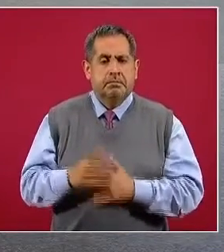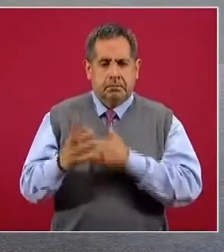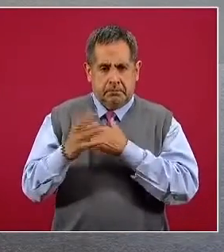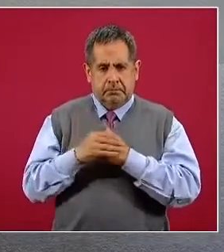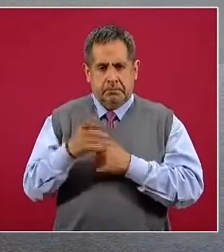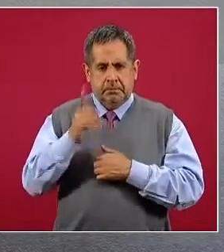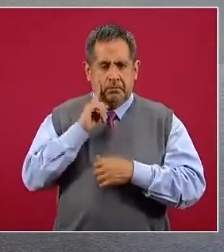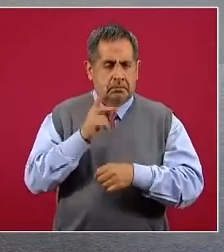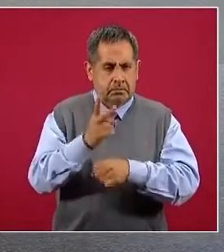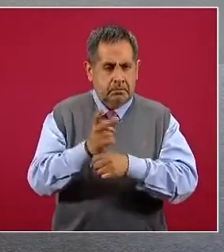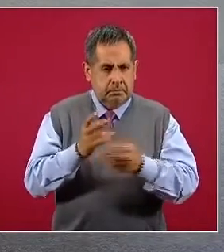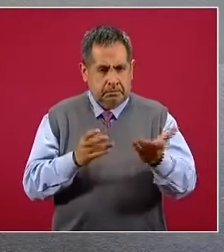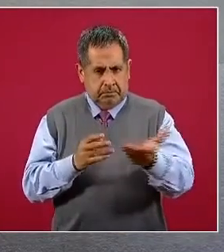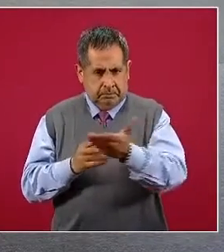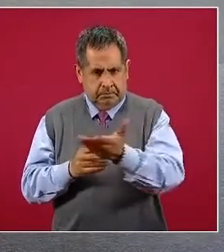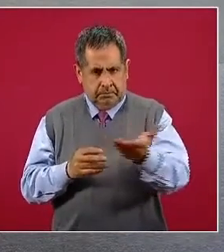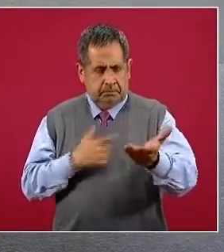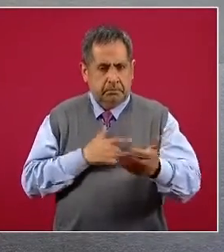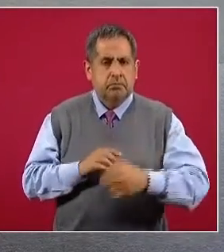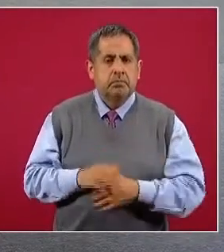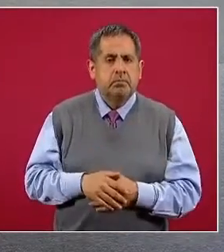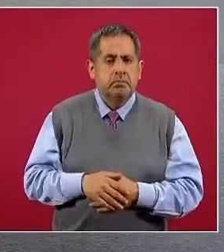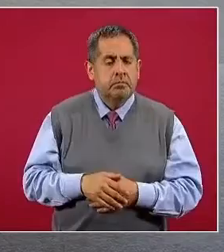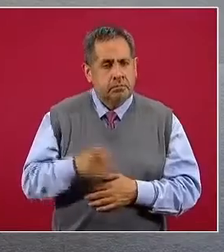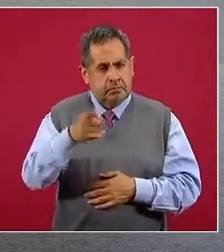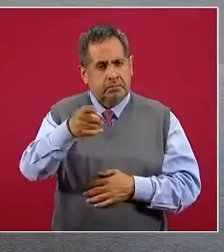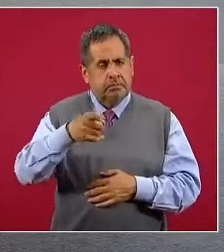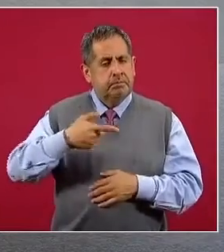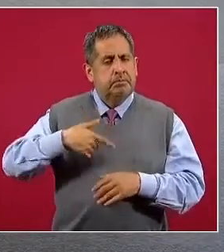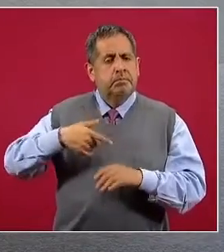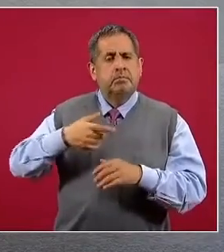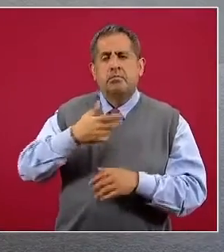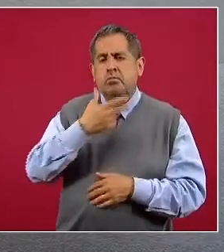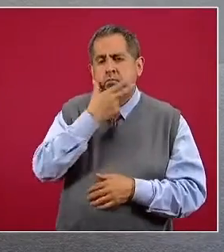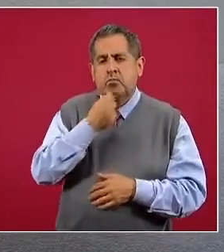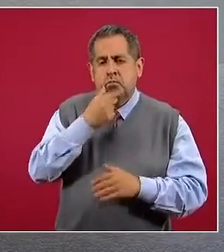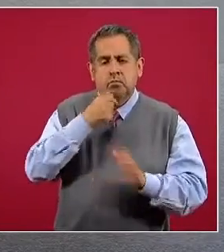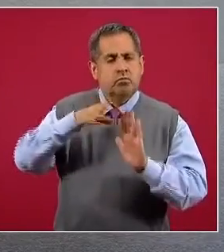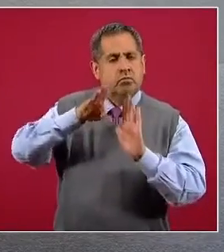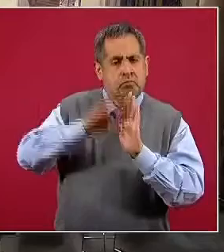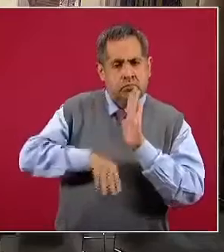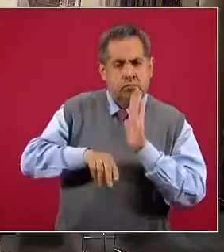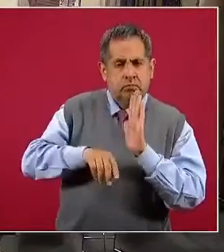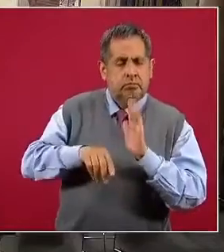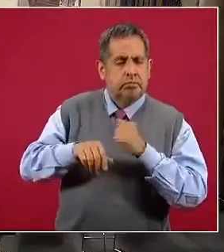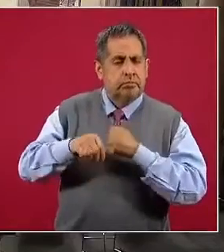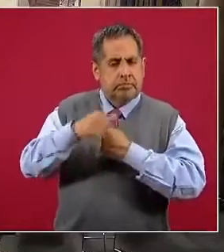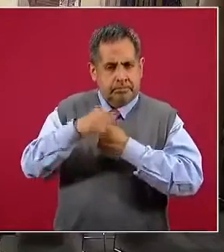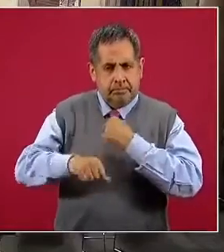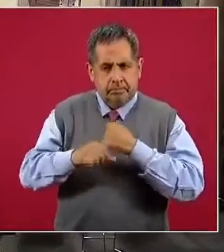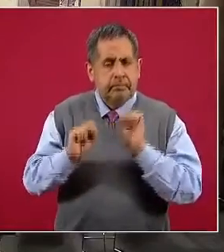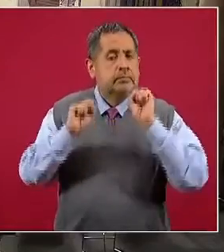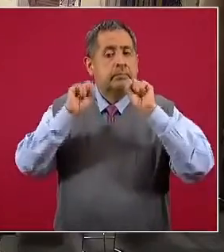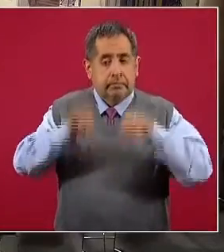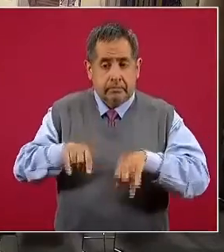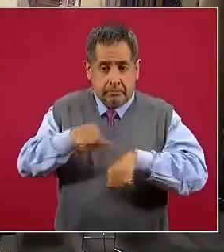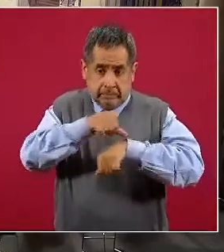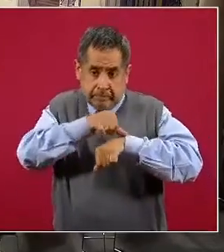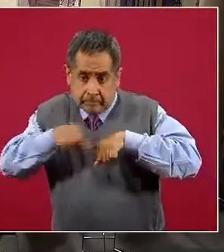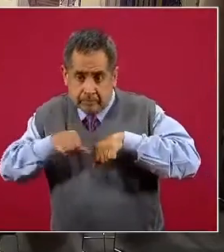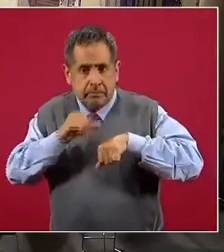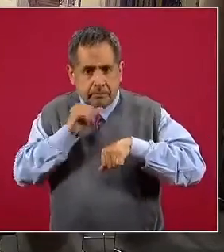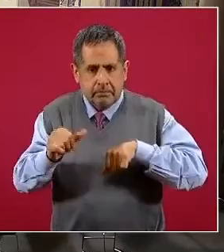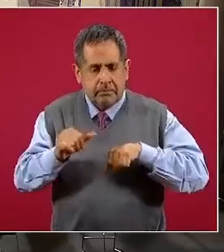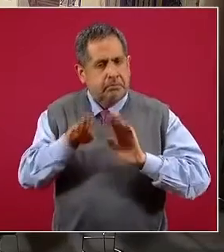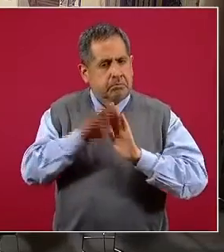invitadas, doctora Eloísa, me gustaría saber si este procedimiento de la vasectomía, entiendo que es definitivo, pero si alguien se